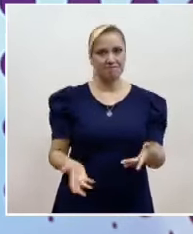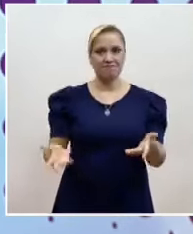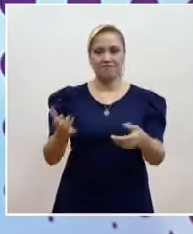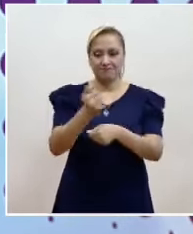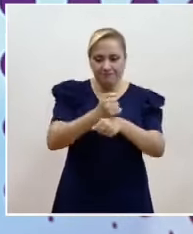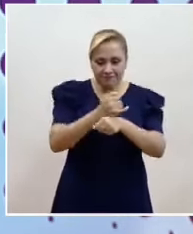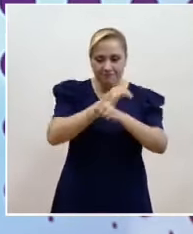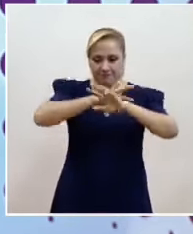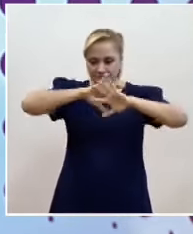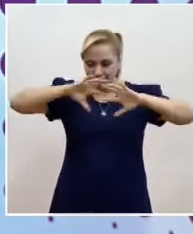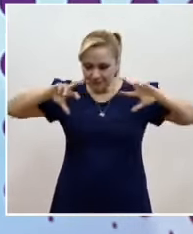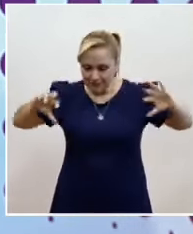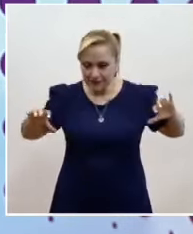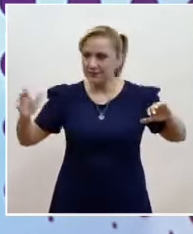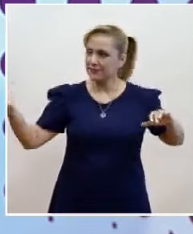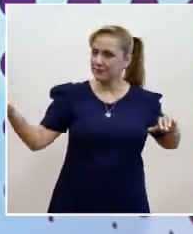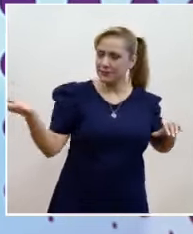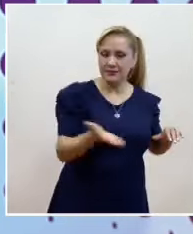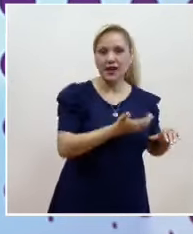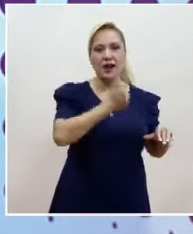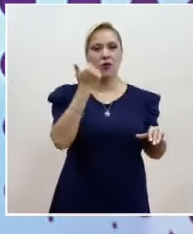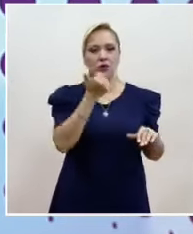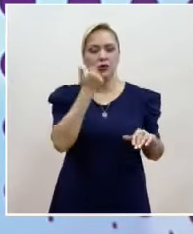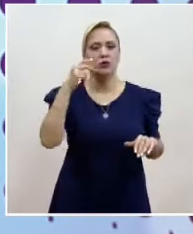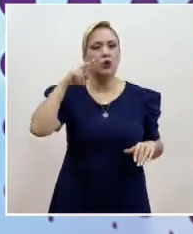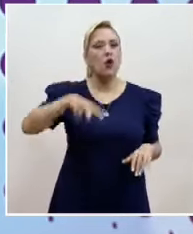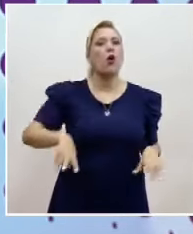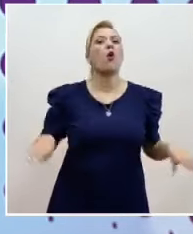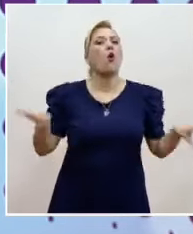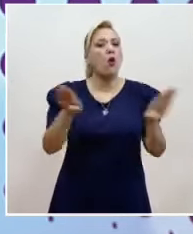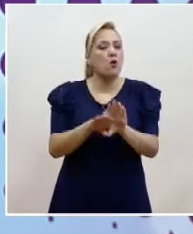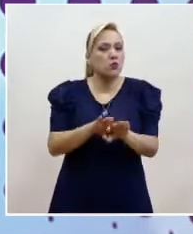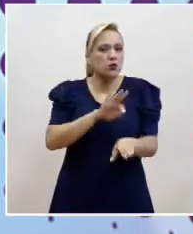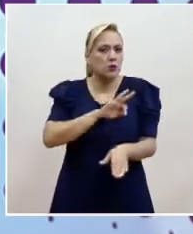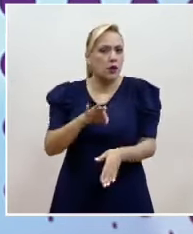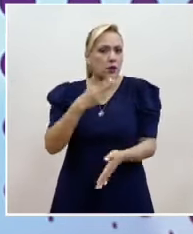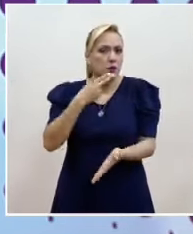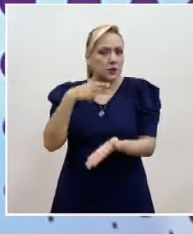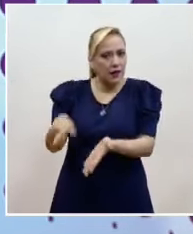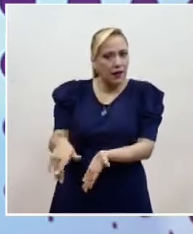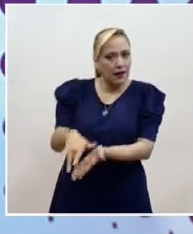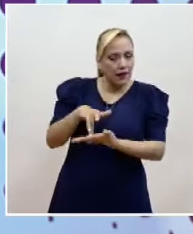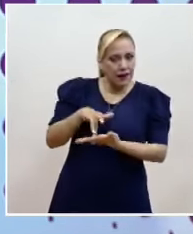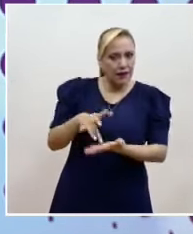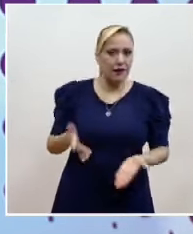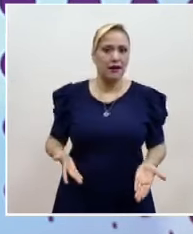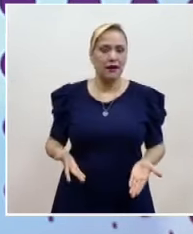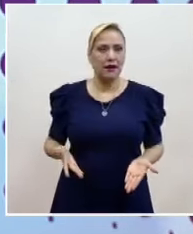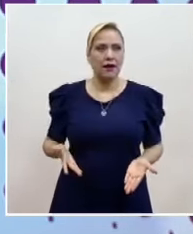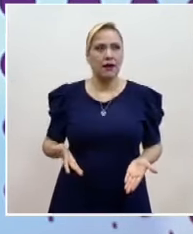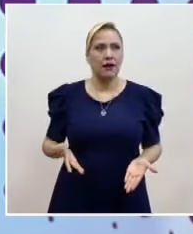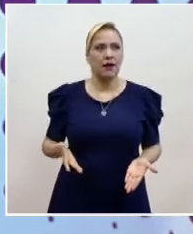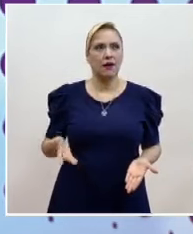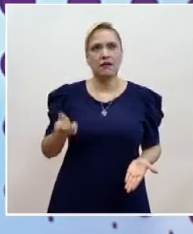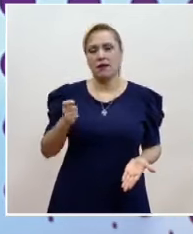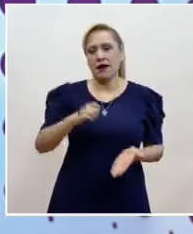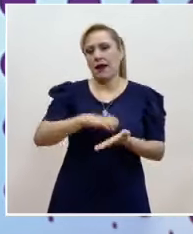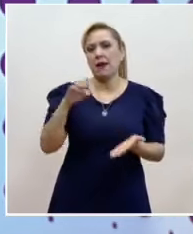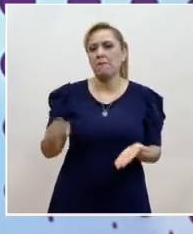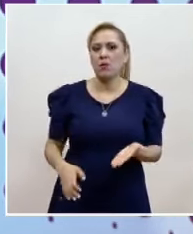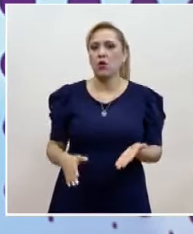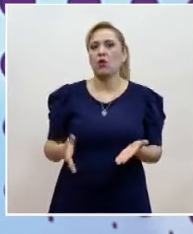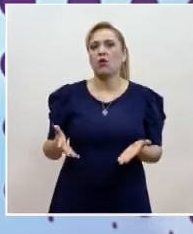hacer partícipe al alumnado en cómo, ¿no? La importancia de estos retos y que como temas clásicos, ¿no? Como el debido